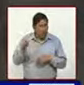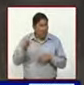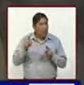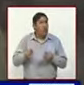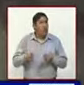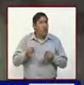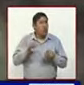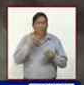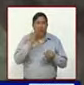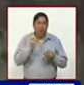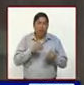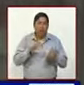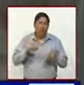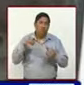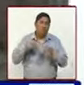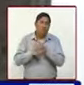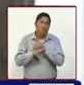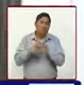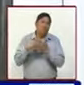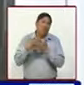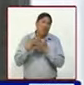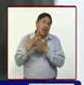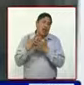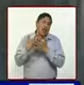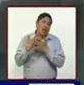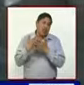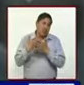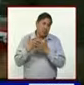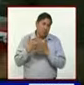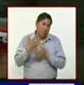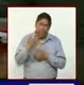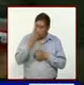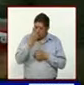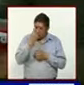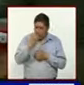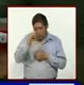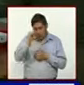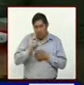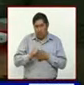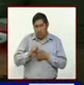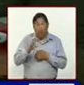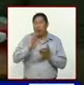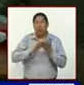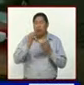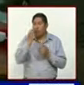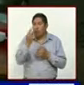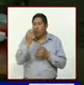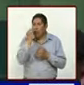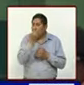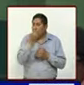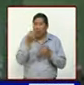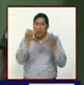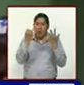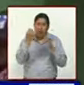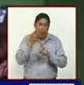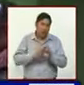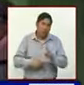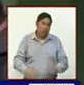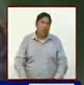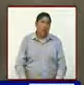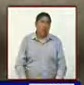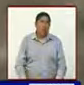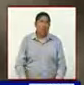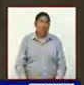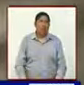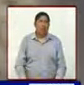persona deba guardar detención preventiva en el recinto penitenciario en el Centro de Orientación Femenina de Miraflores por el lapso de 6 meses.